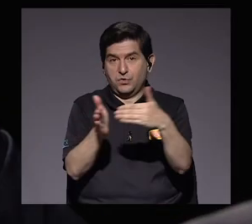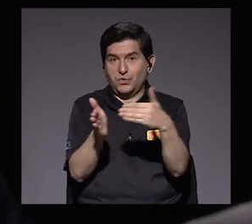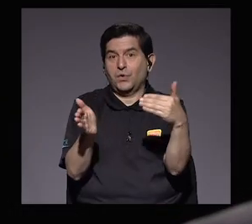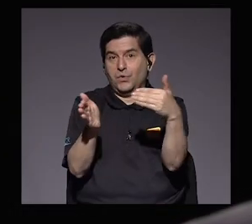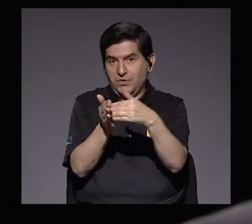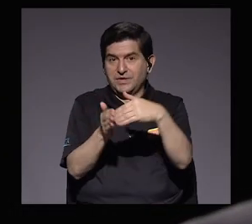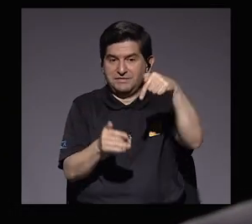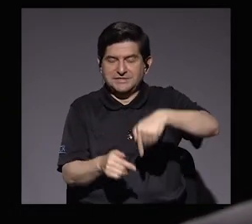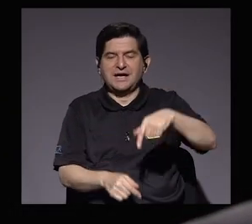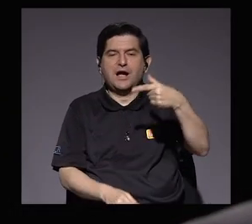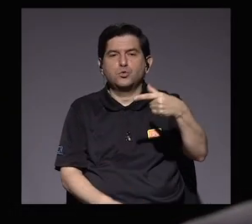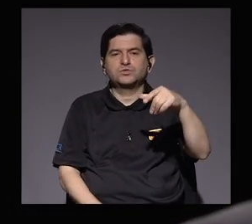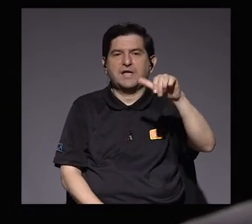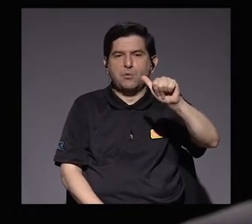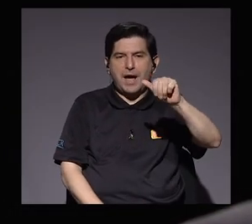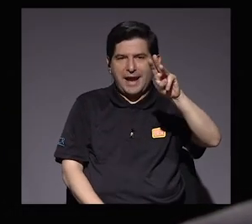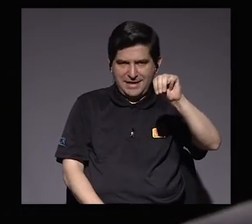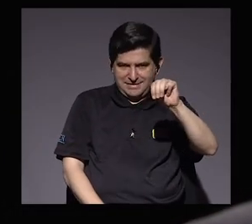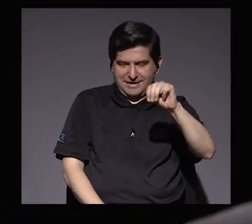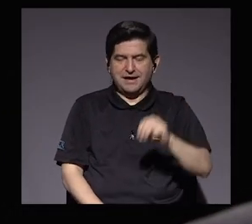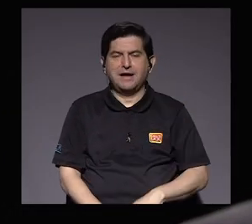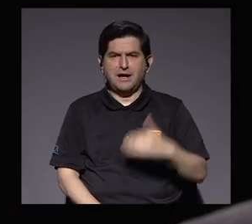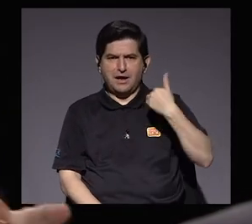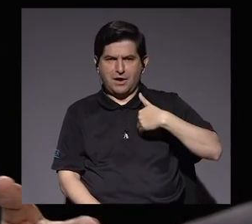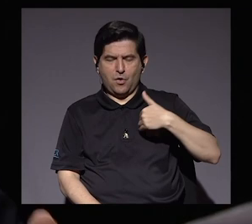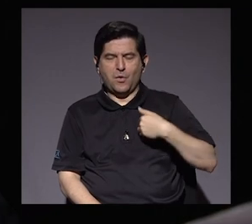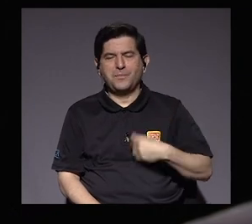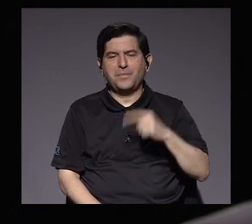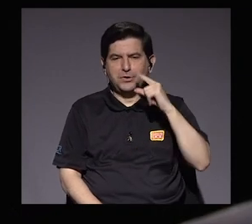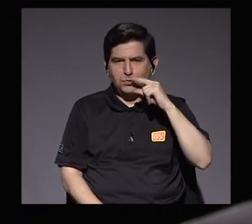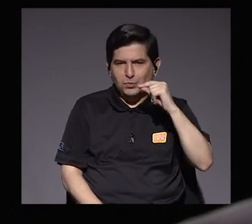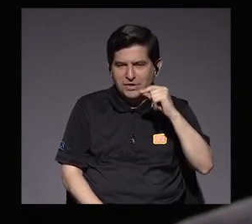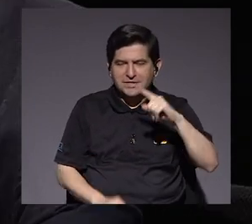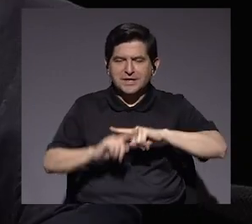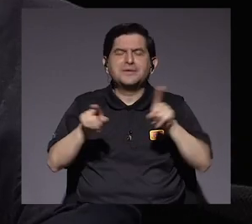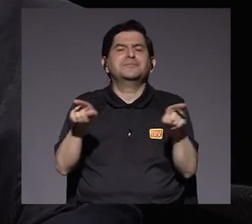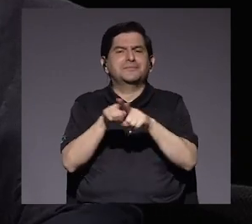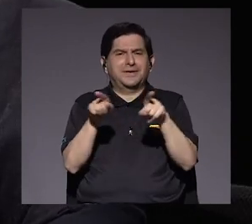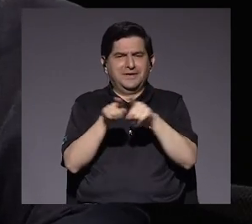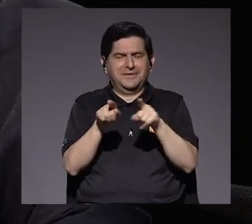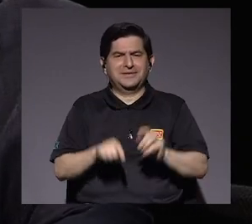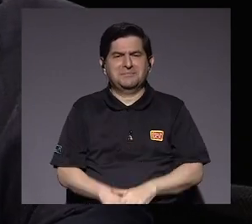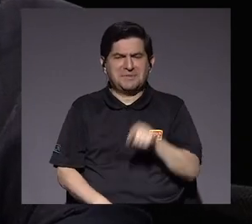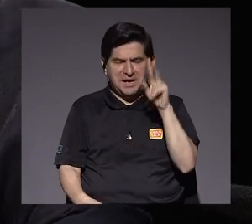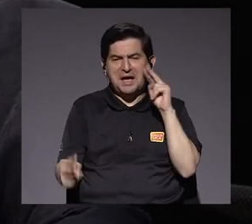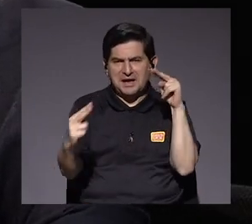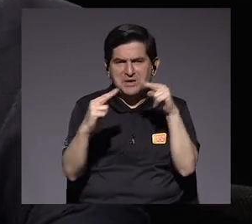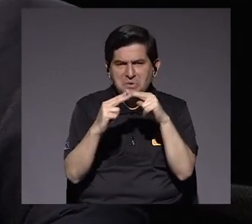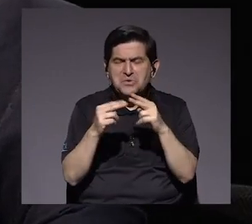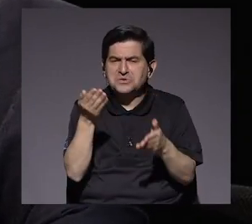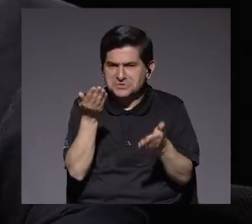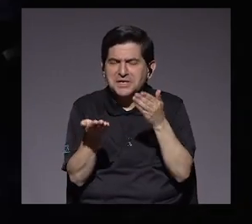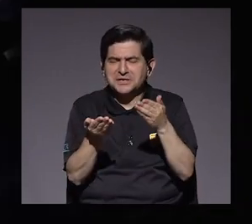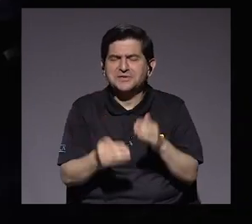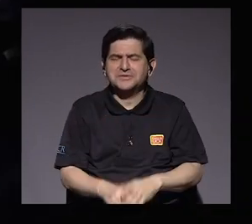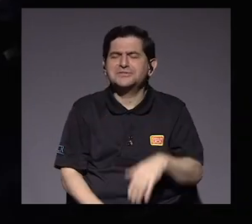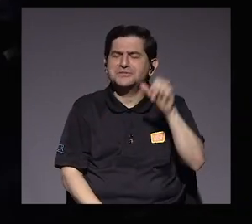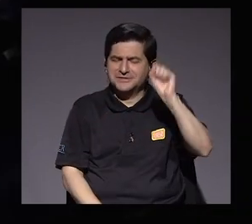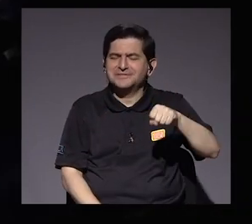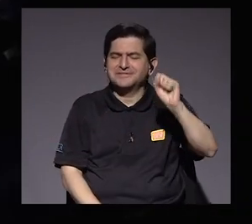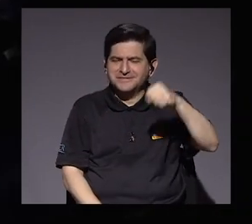Estoy de regreso con Gustavo Araya. Hombre de Twitter, pero por supuesto también, ahí nos conocimos, ahí creo. Nos